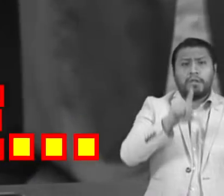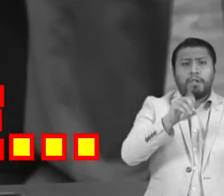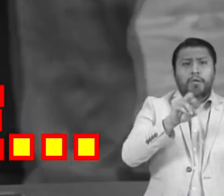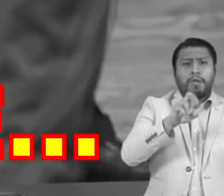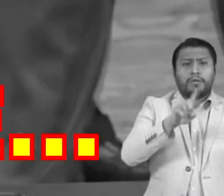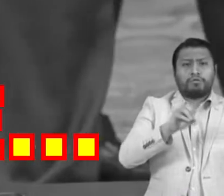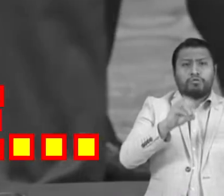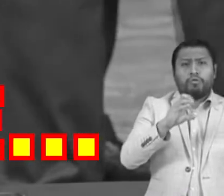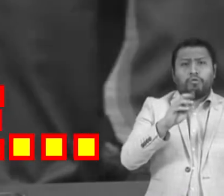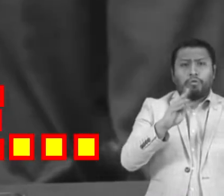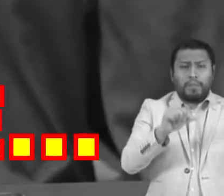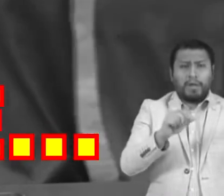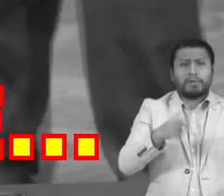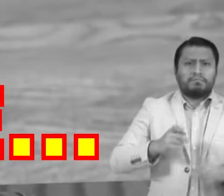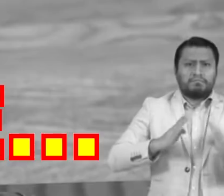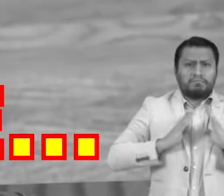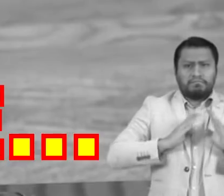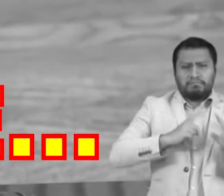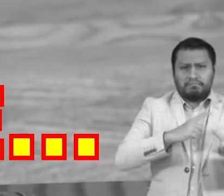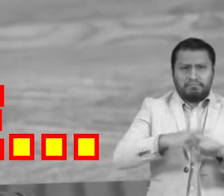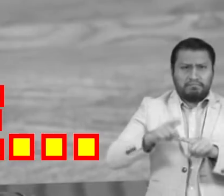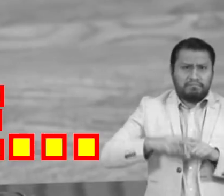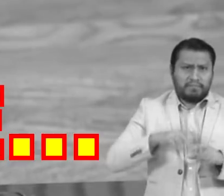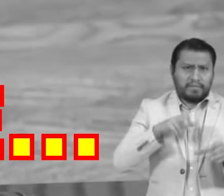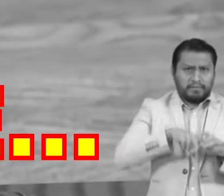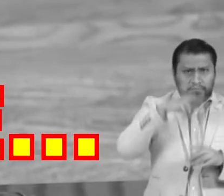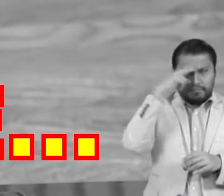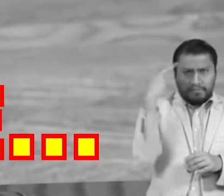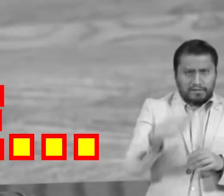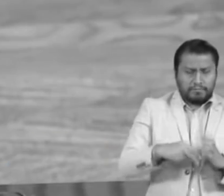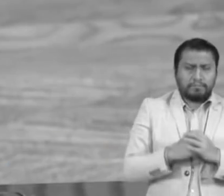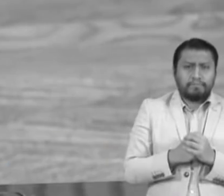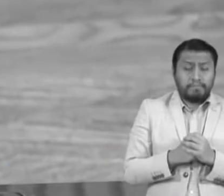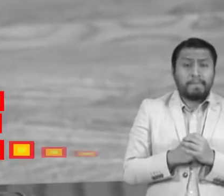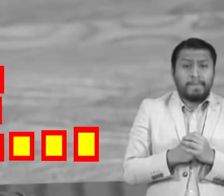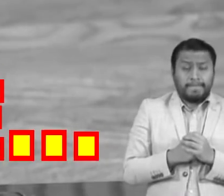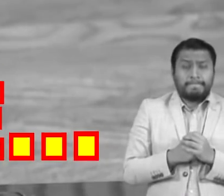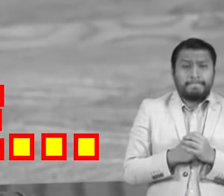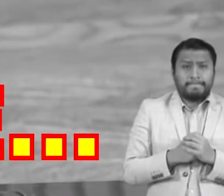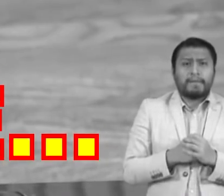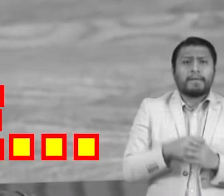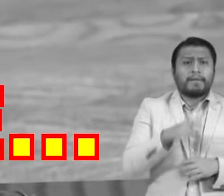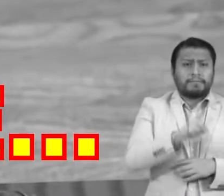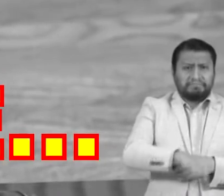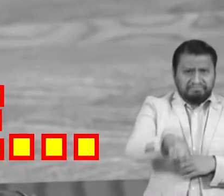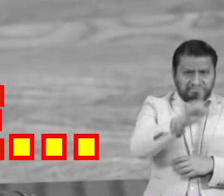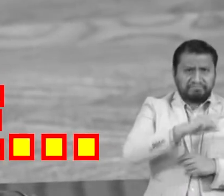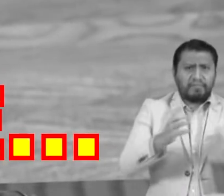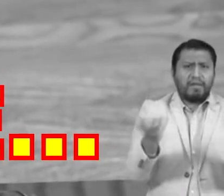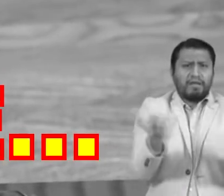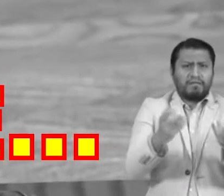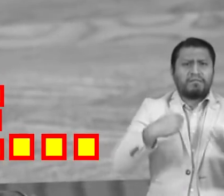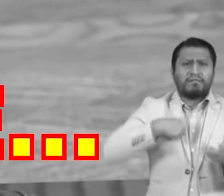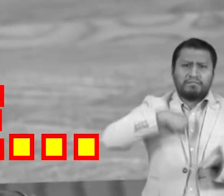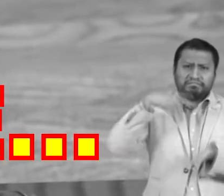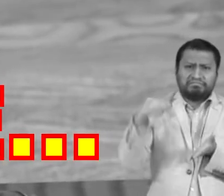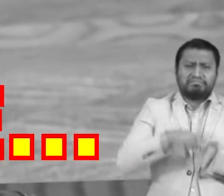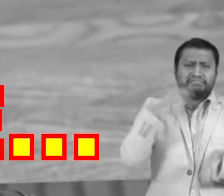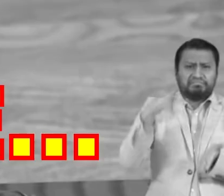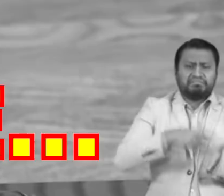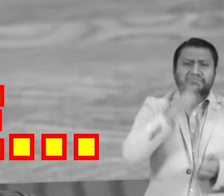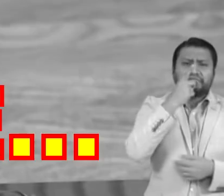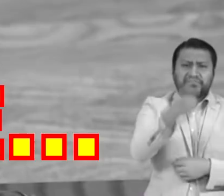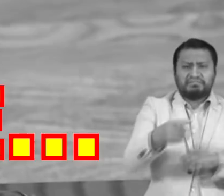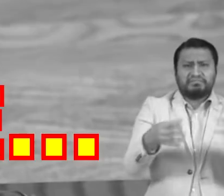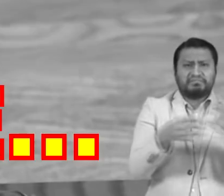secundado por Ciro Murayama, lo han hecho y lo he venido sosteniendo, aliados con